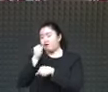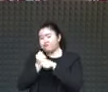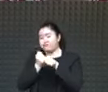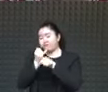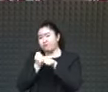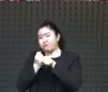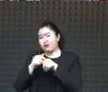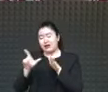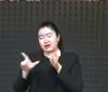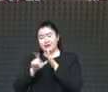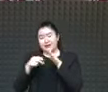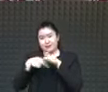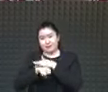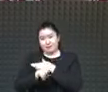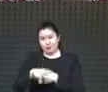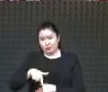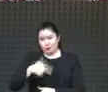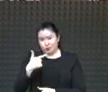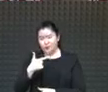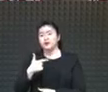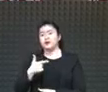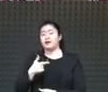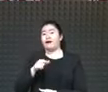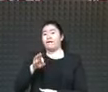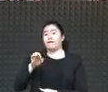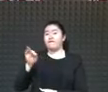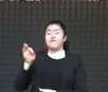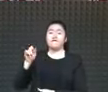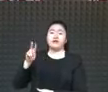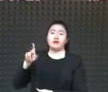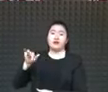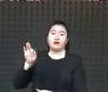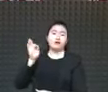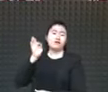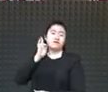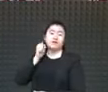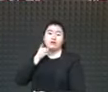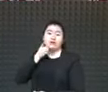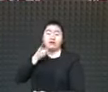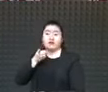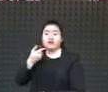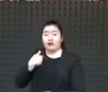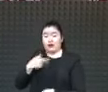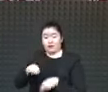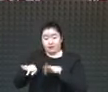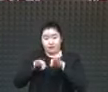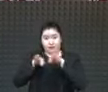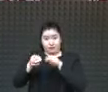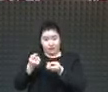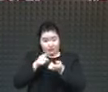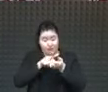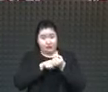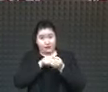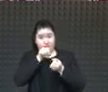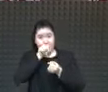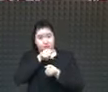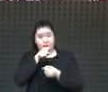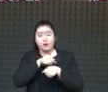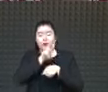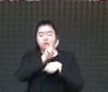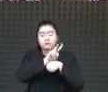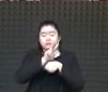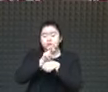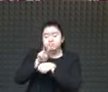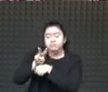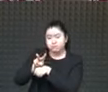por parte de la Fiscalía, donde refiere que van por funcionarios o trabajadores de nivel medio, es decir, supervisores